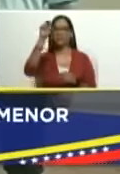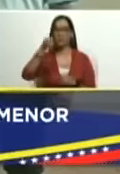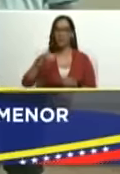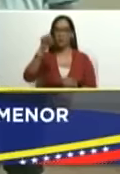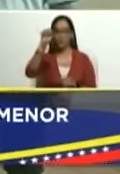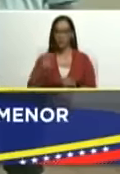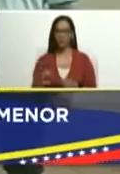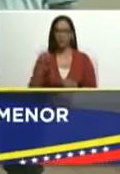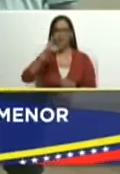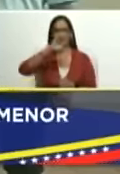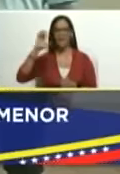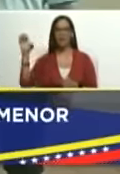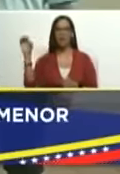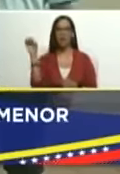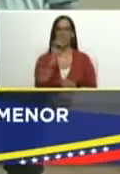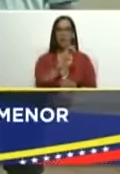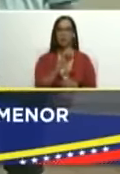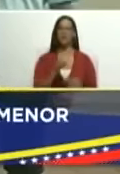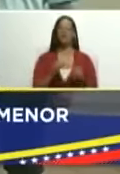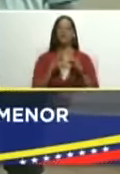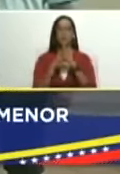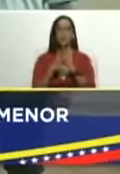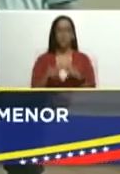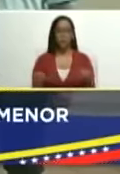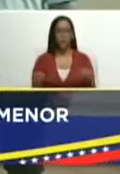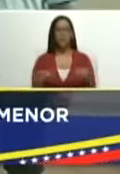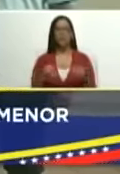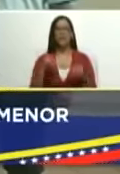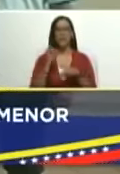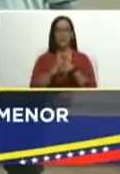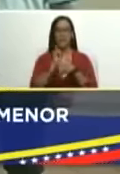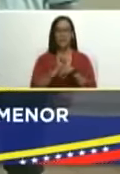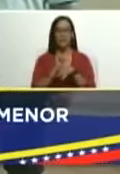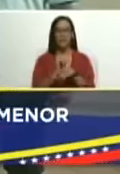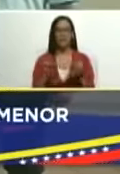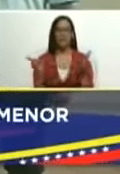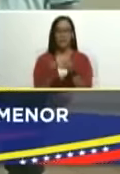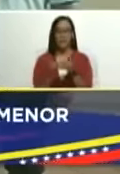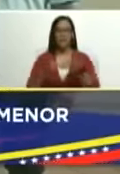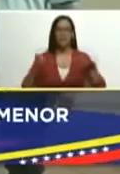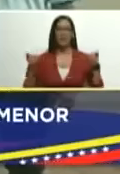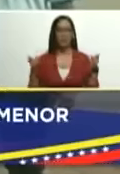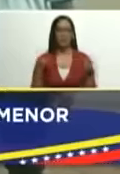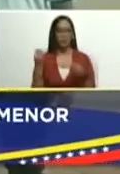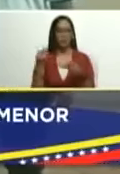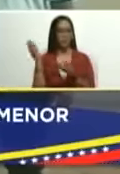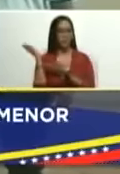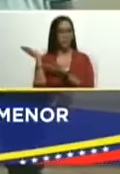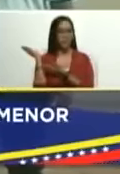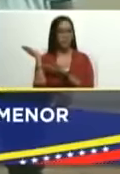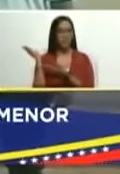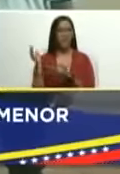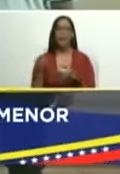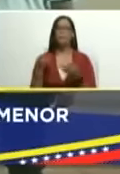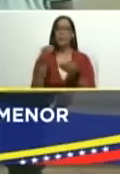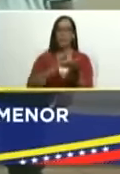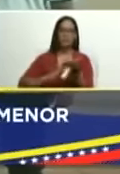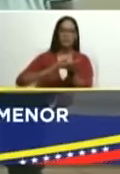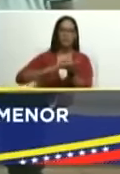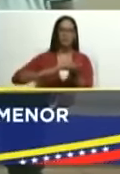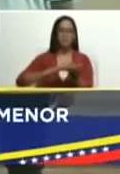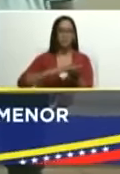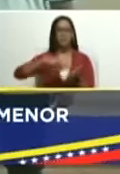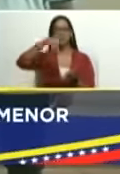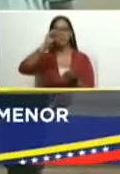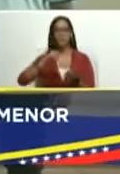oeste, recorrer todo el país con las iglesias pequeñas, medianas y grandes como esta, para irlas remozando,